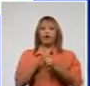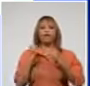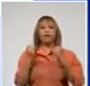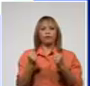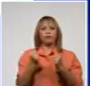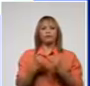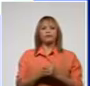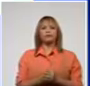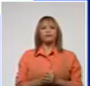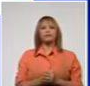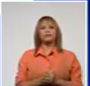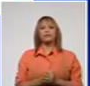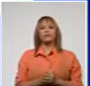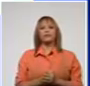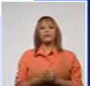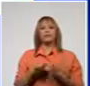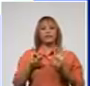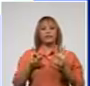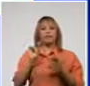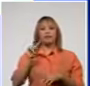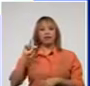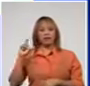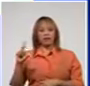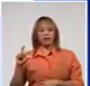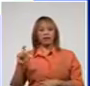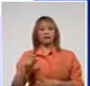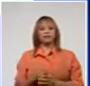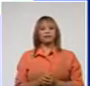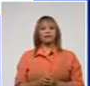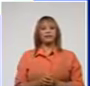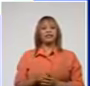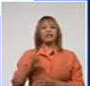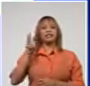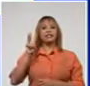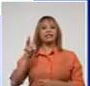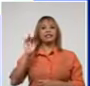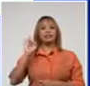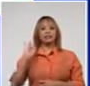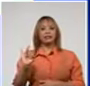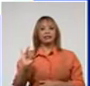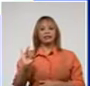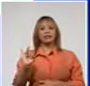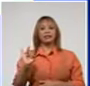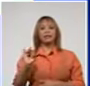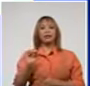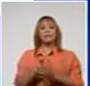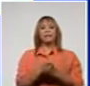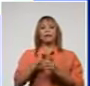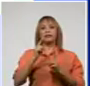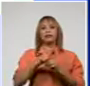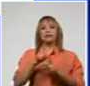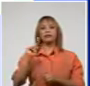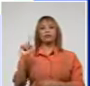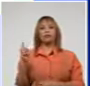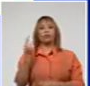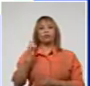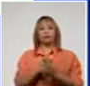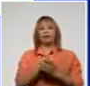6 en Villa Clara, 37 en Matanza, 1 en Mayabeque,